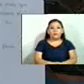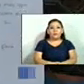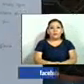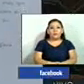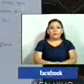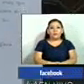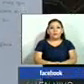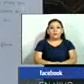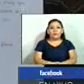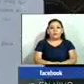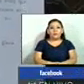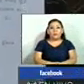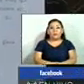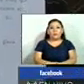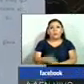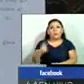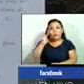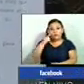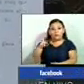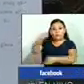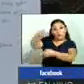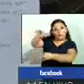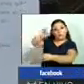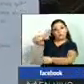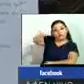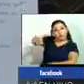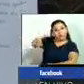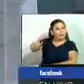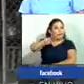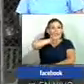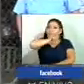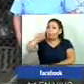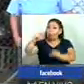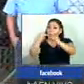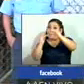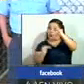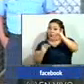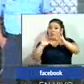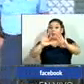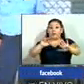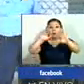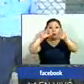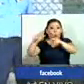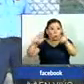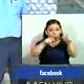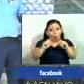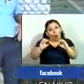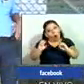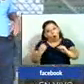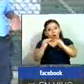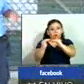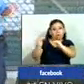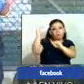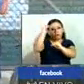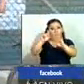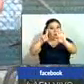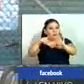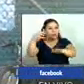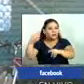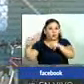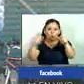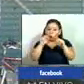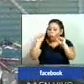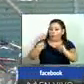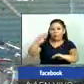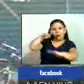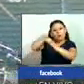Y ha puesto un papel a que ni menores ni mayores de 60 años no se pueden dejar ingresar por